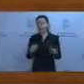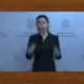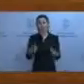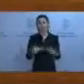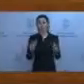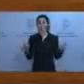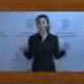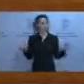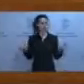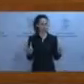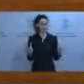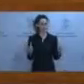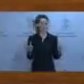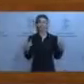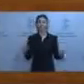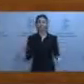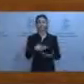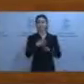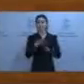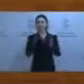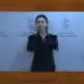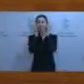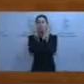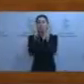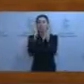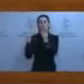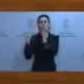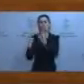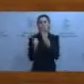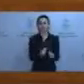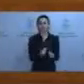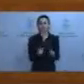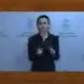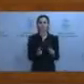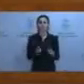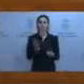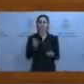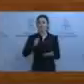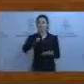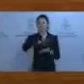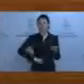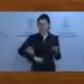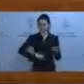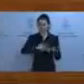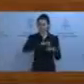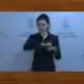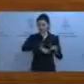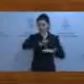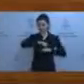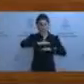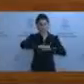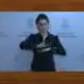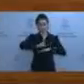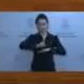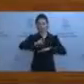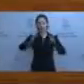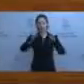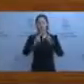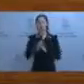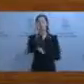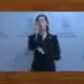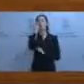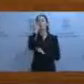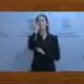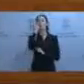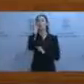no plantear y depurar esto, tal y como se denomina en la sentencia, hace que solamente con que haya habido un caso,